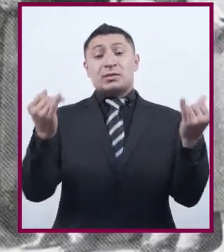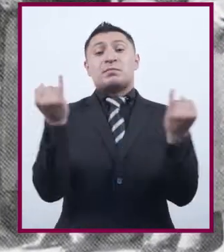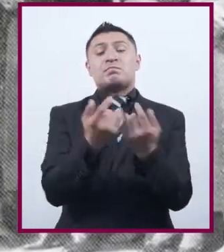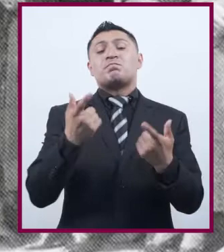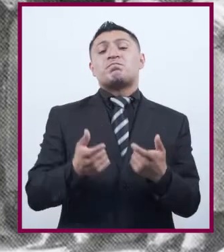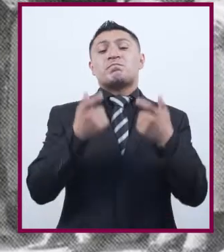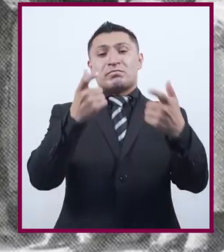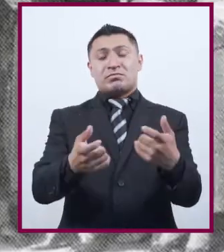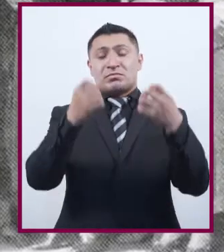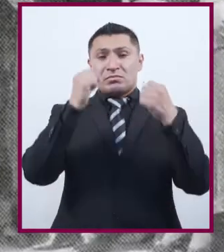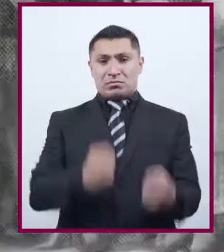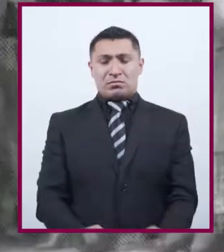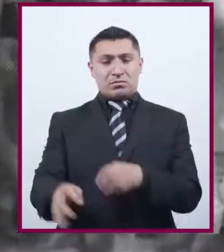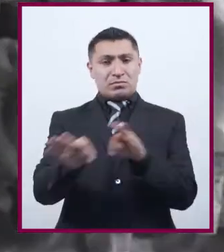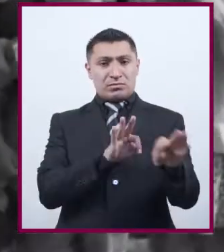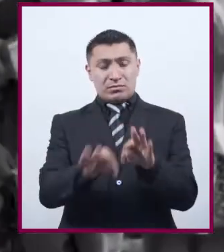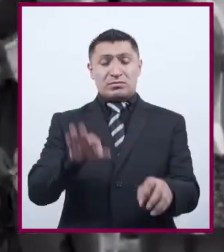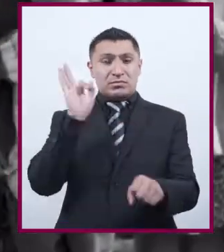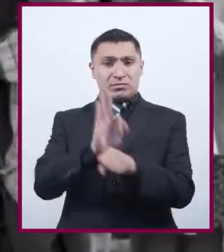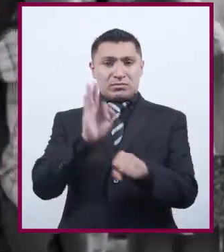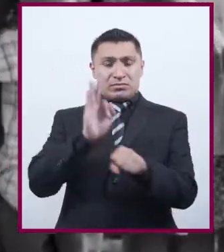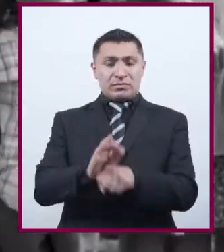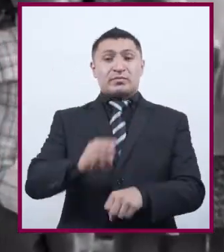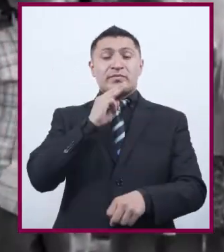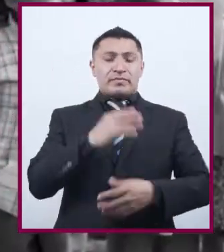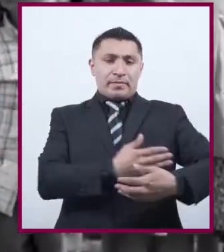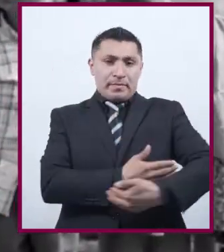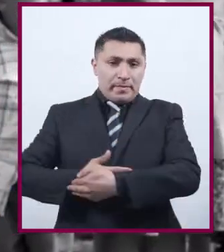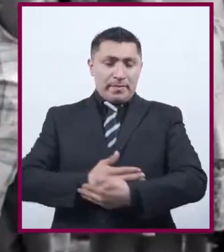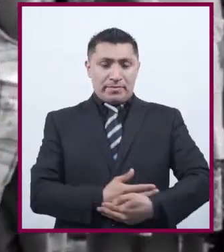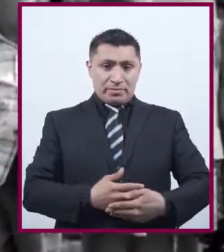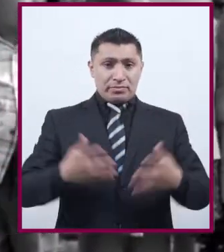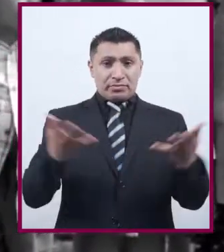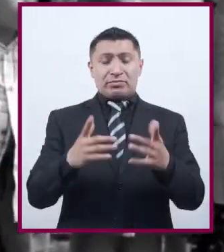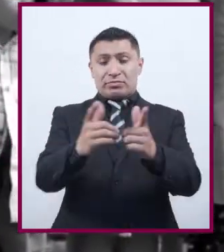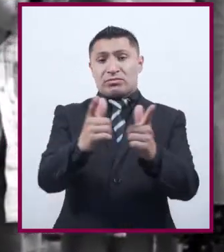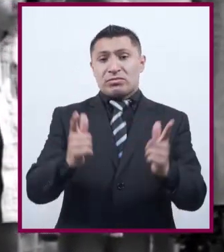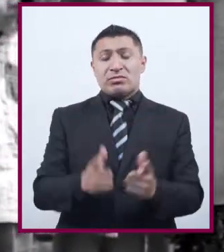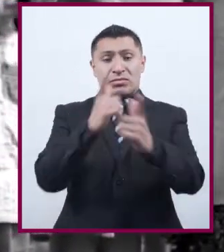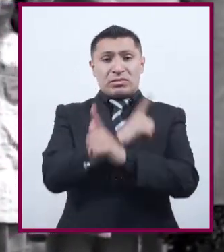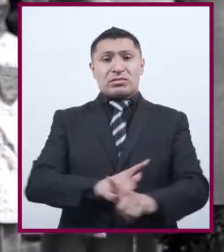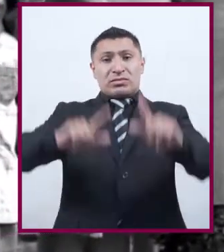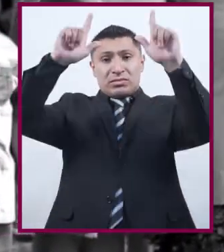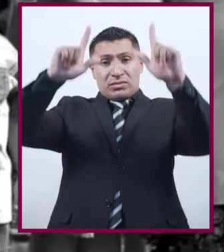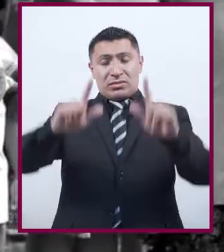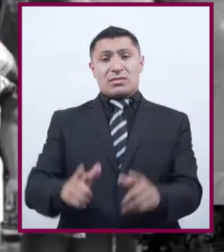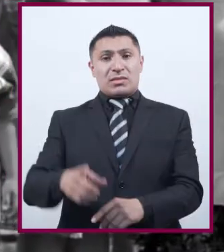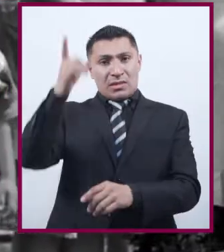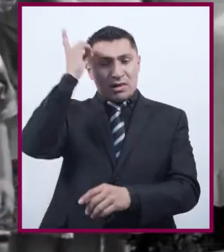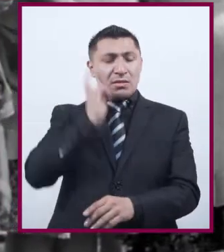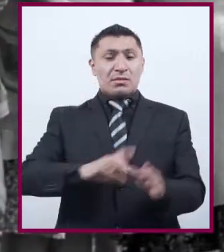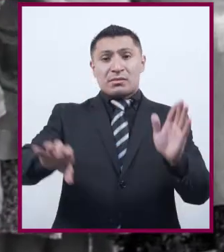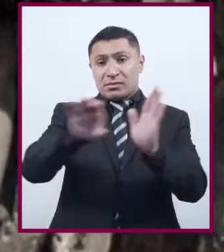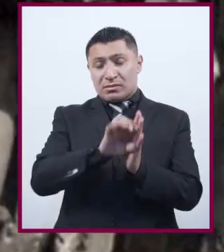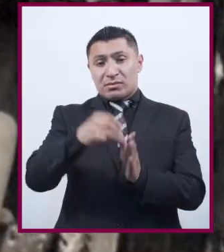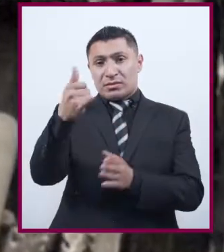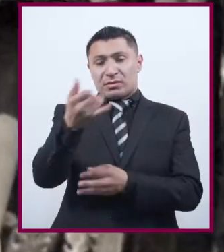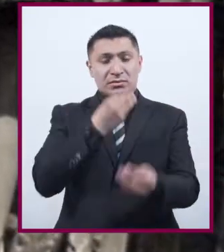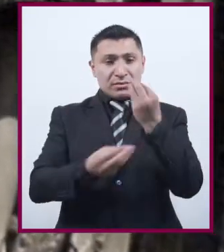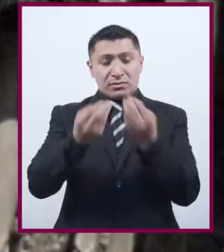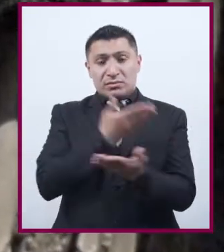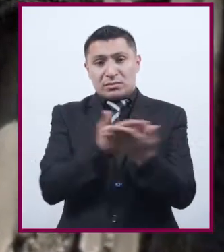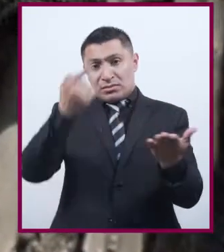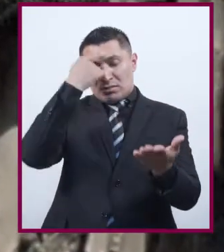en el empleo, protección de la maternidad, formación de agrupaciones libertarias, dormitorios y comedores para